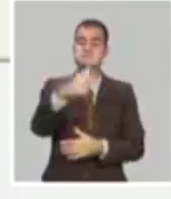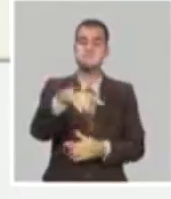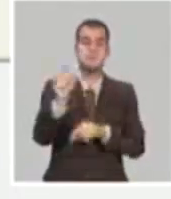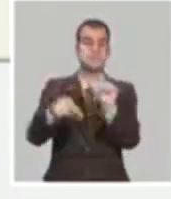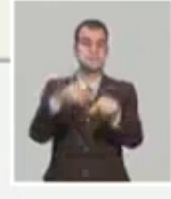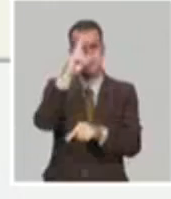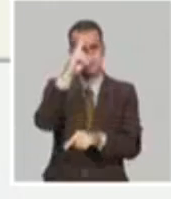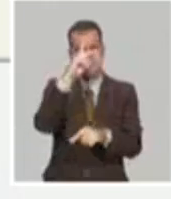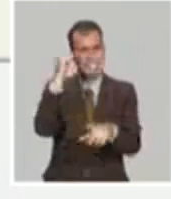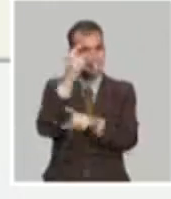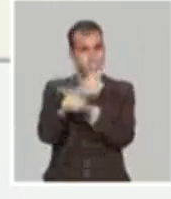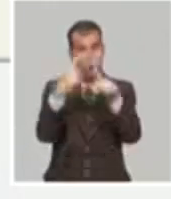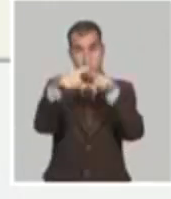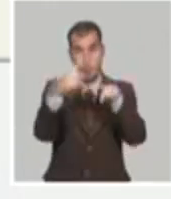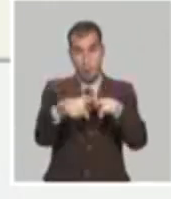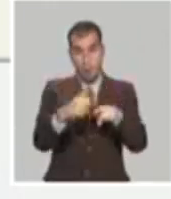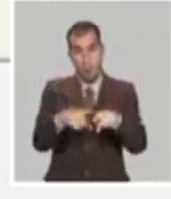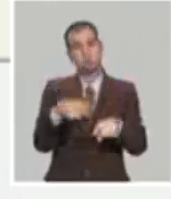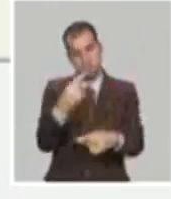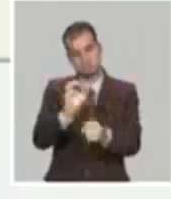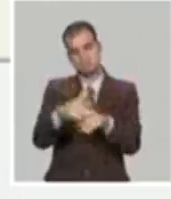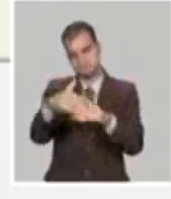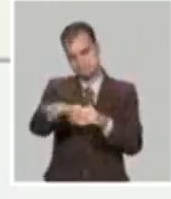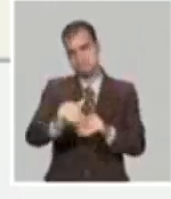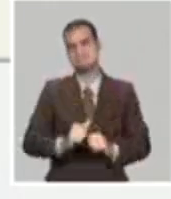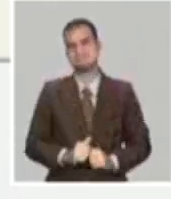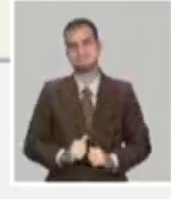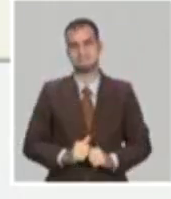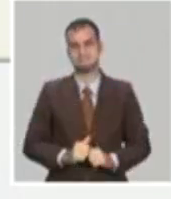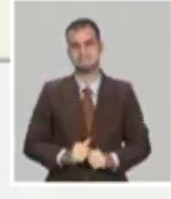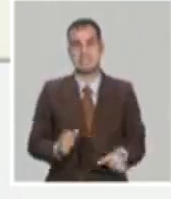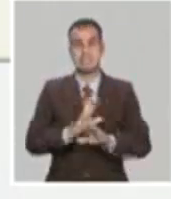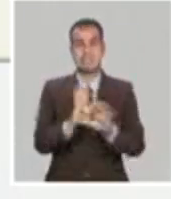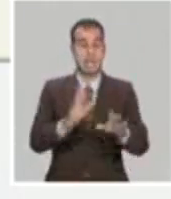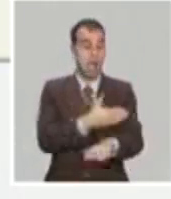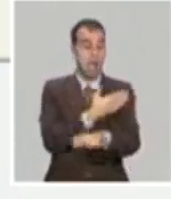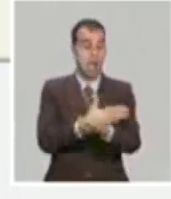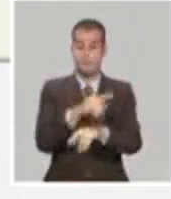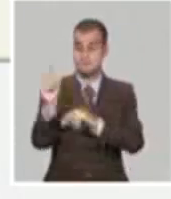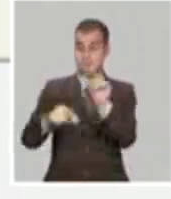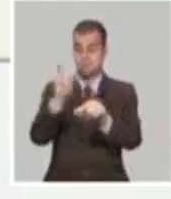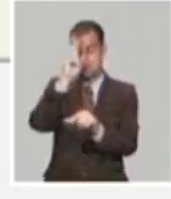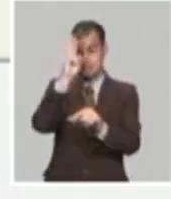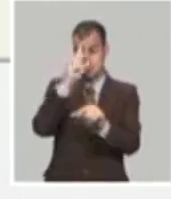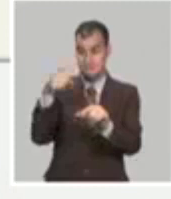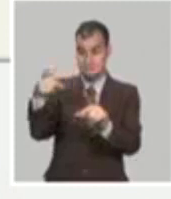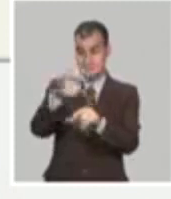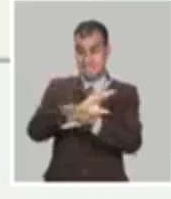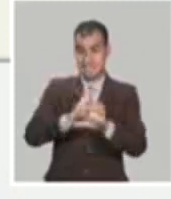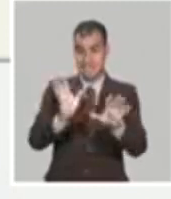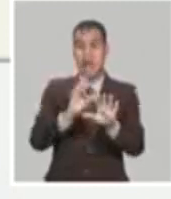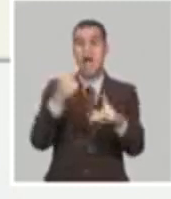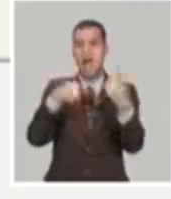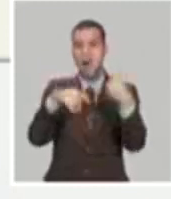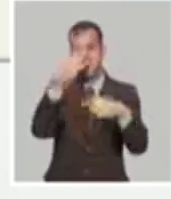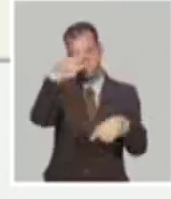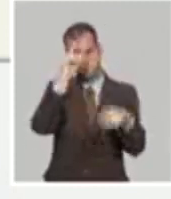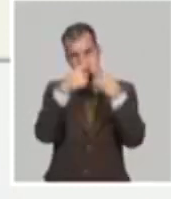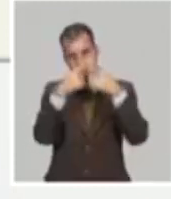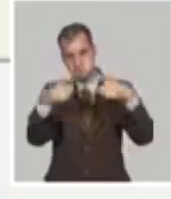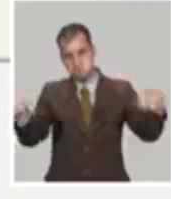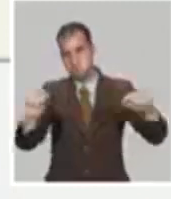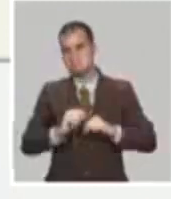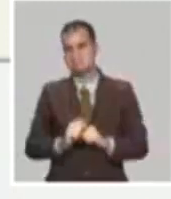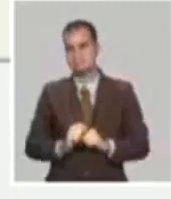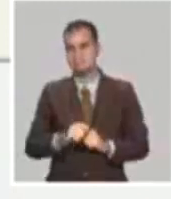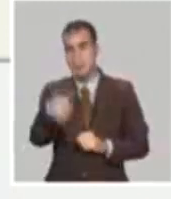grupos de riesgo del resto del país. Por lo tanto, todos los que ya vacunamos, trabajadores de salud, ahora vamos con el resto en todo el país. En todas las provincias que quedan. Y